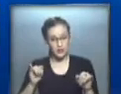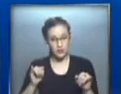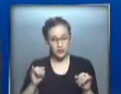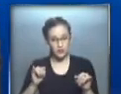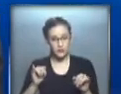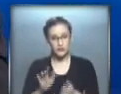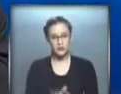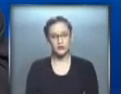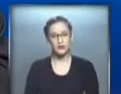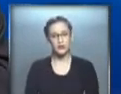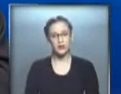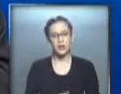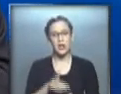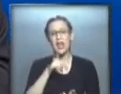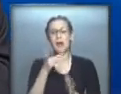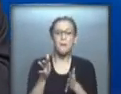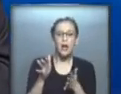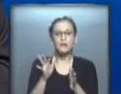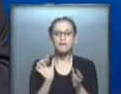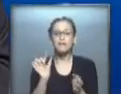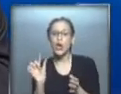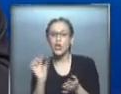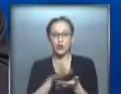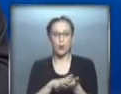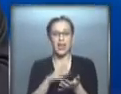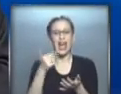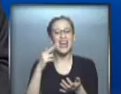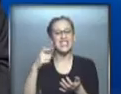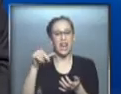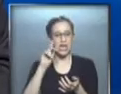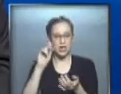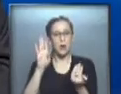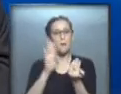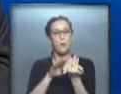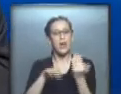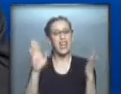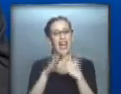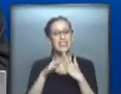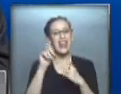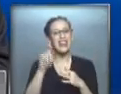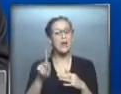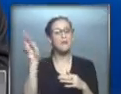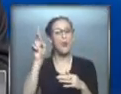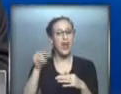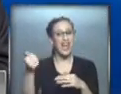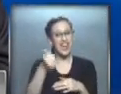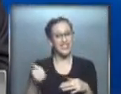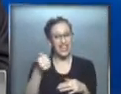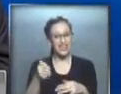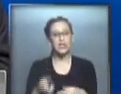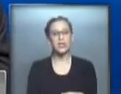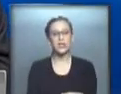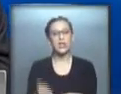poco de costado con esto porque en la casa en la puerta de la casa de la serie ramos había móviles